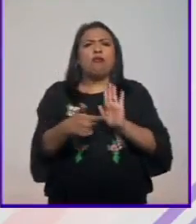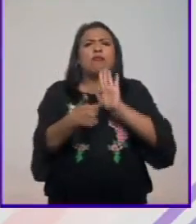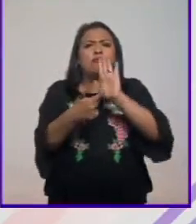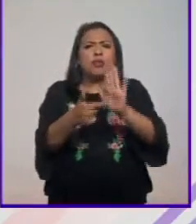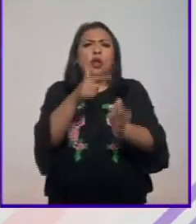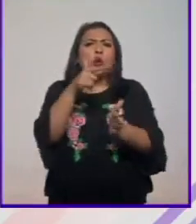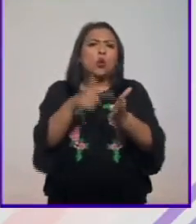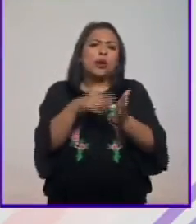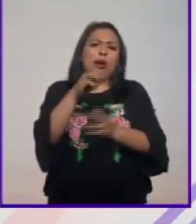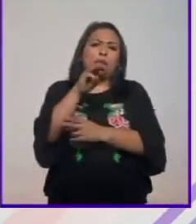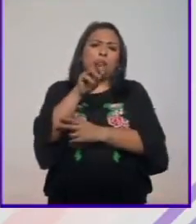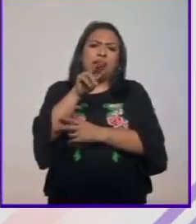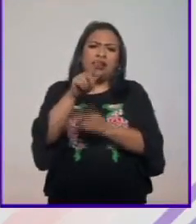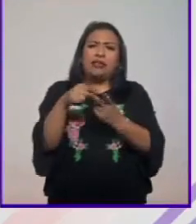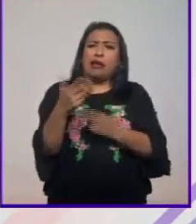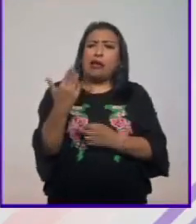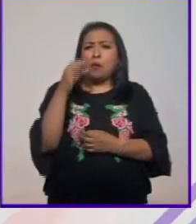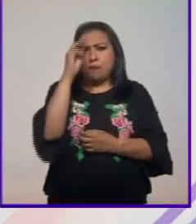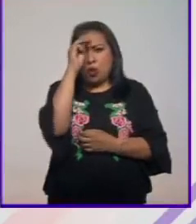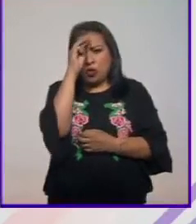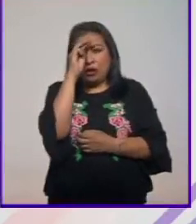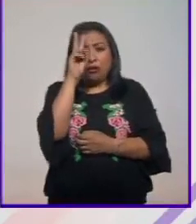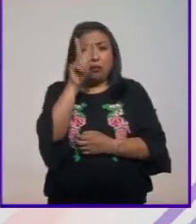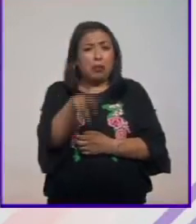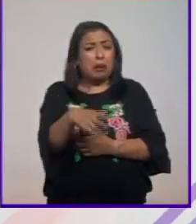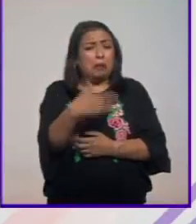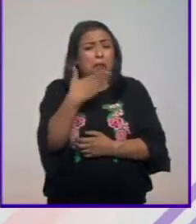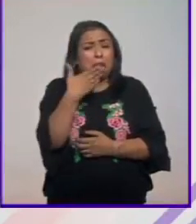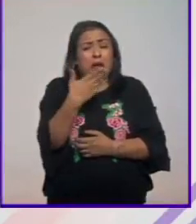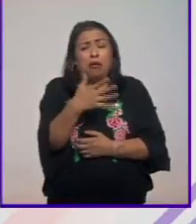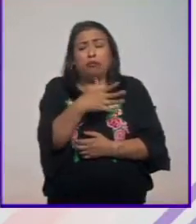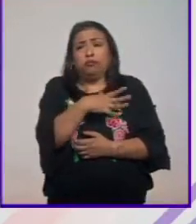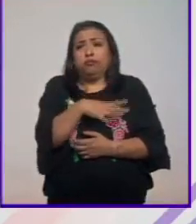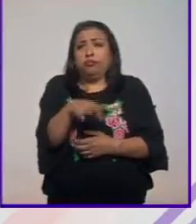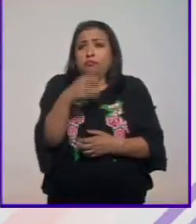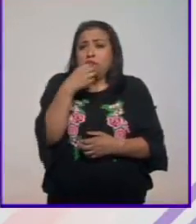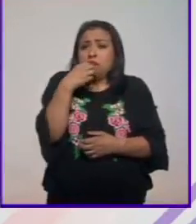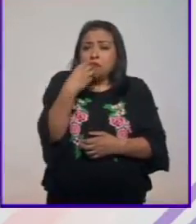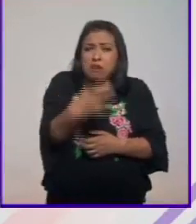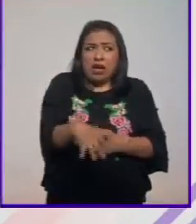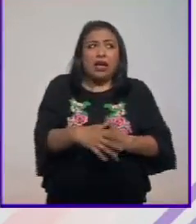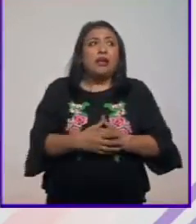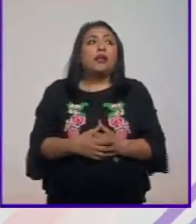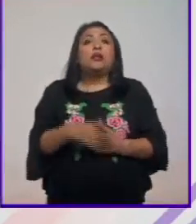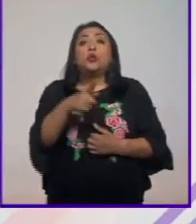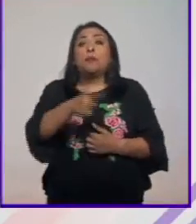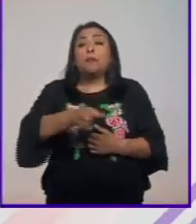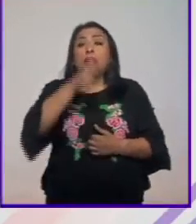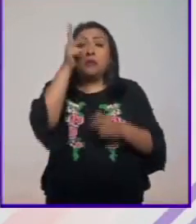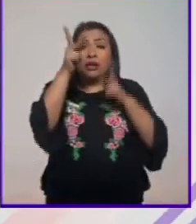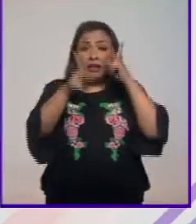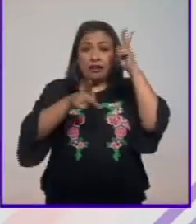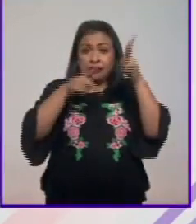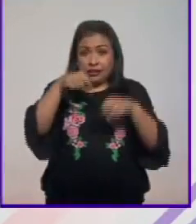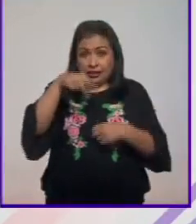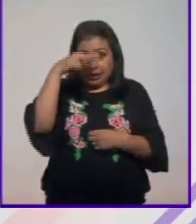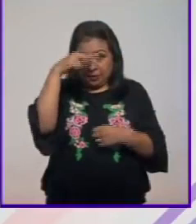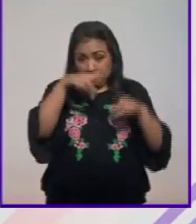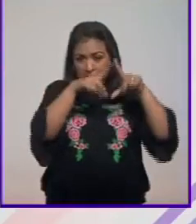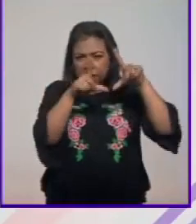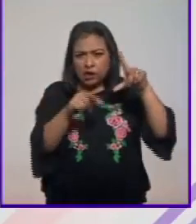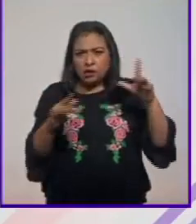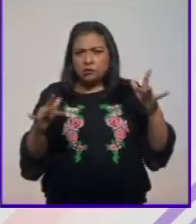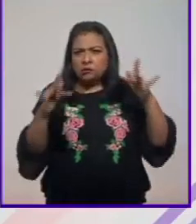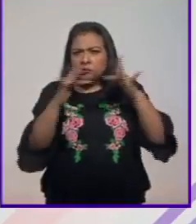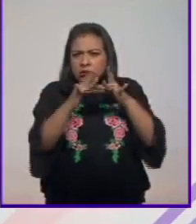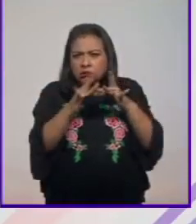en Mérida, acaba de estar en Monterrey, le está yendo increíble. Y bueno, aunque es tu primera visita a nuestro país, tus